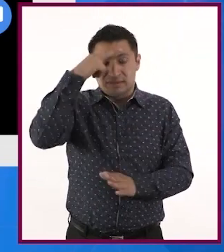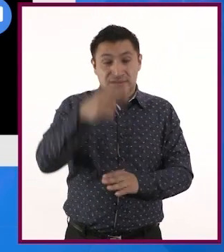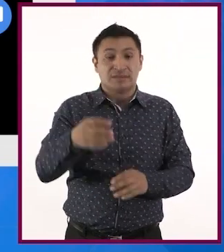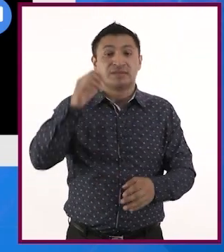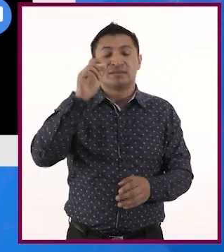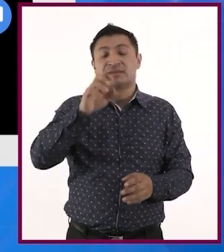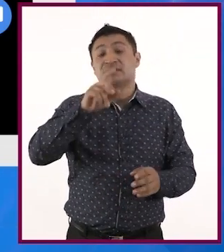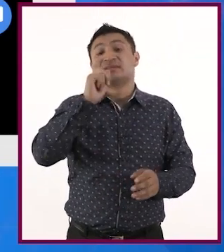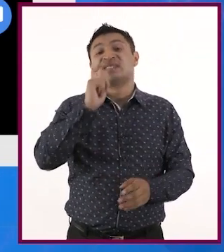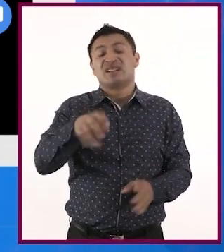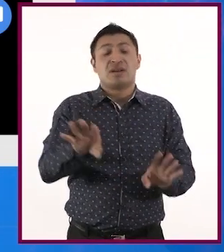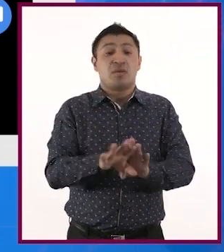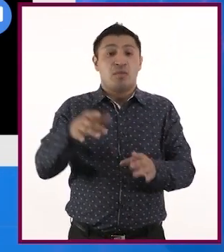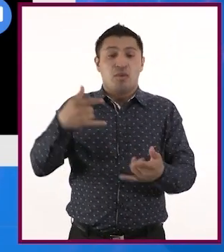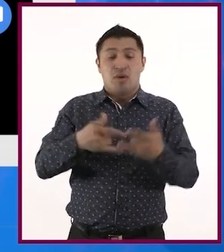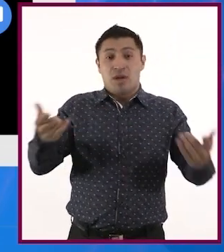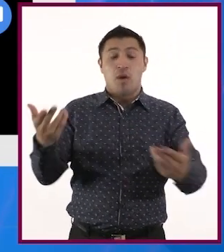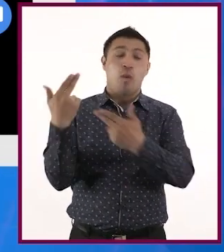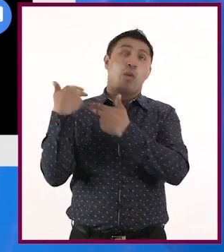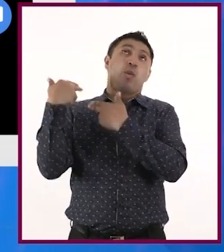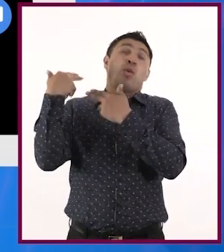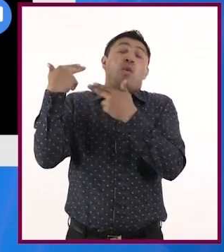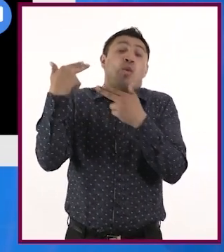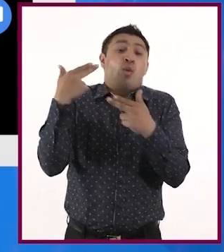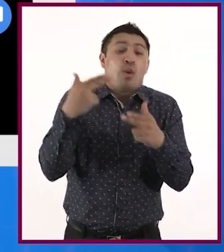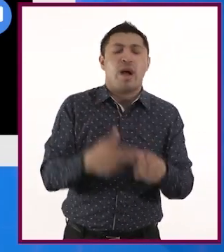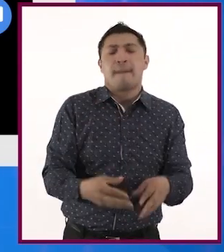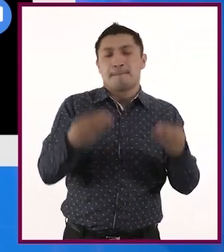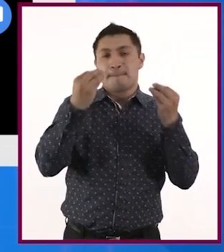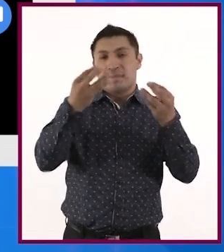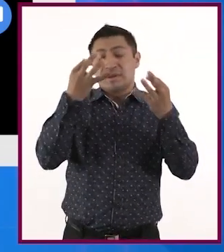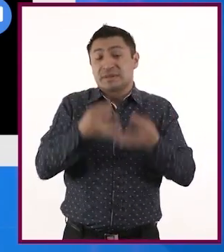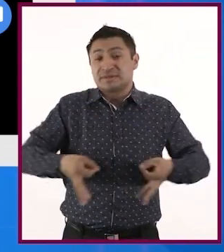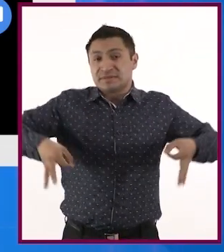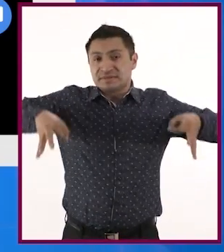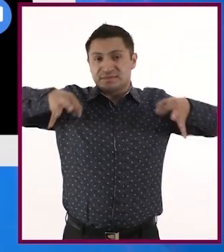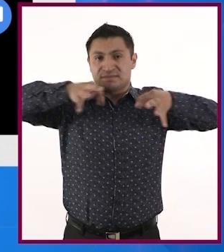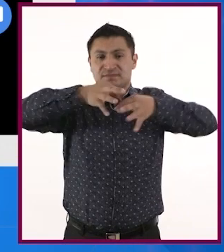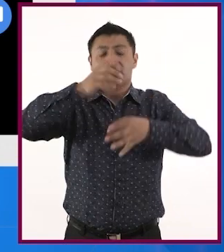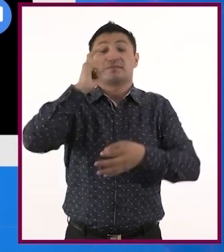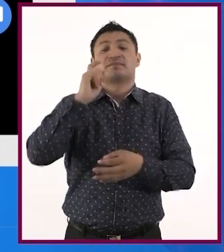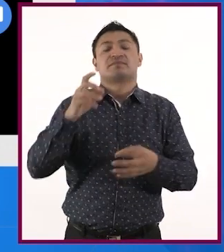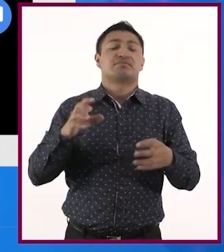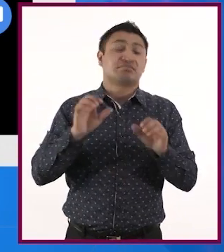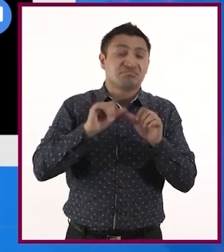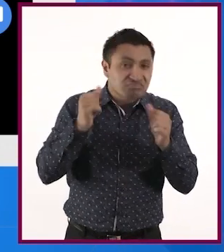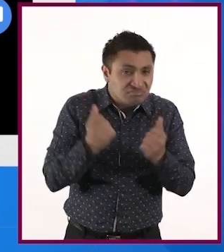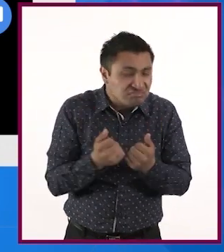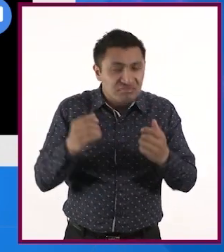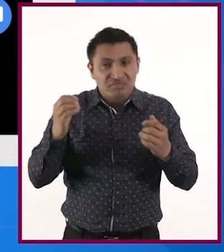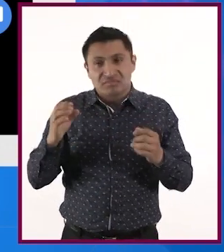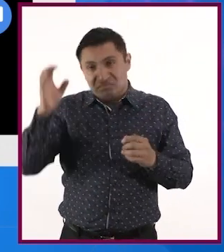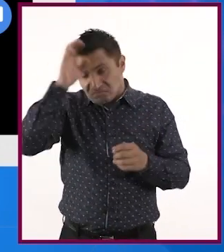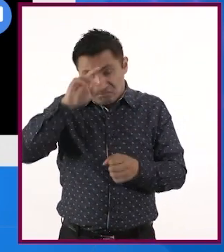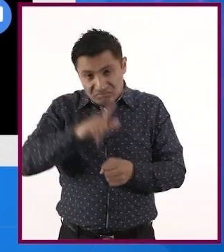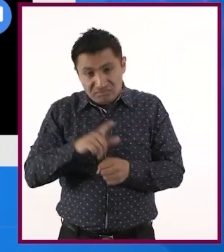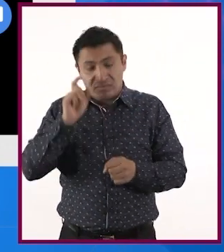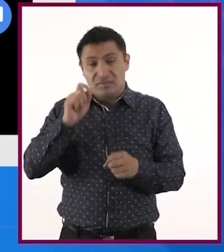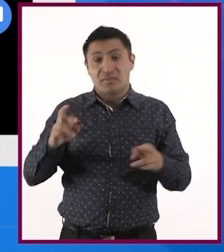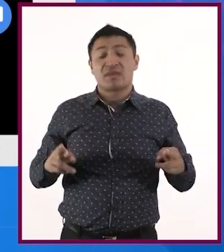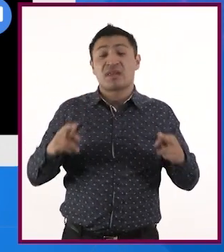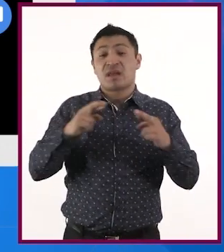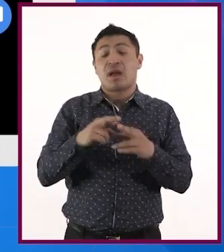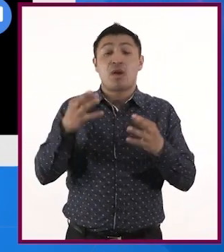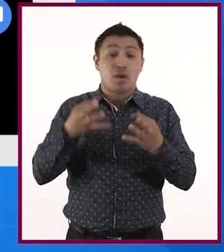aquí civilizaciones muy importantes donde el factor religioso primaba. Cuando se dio el proceso